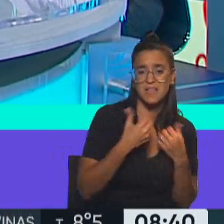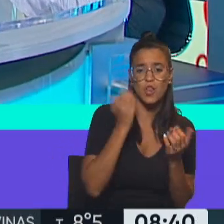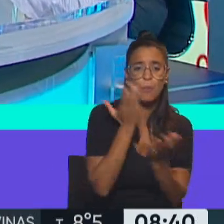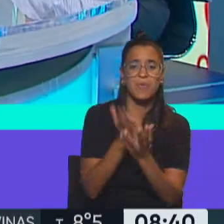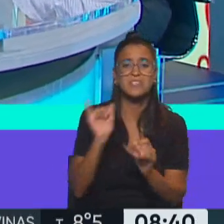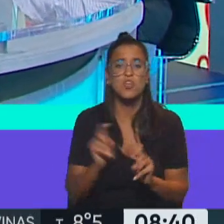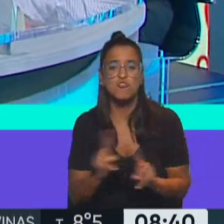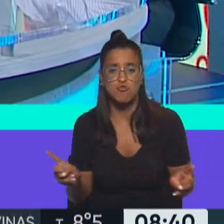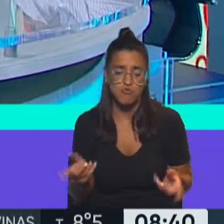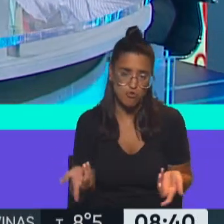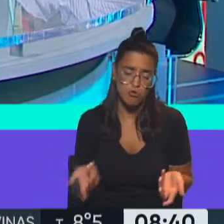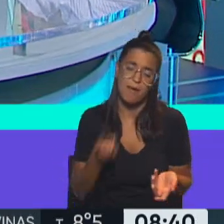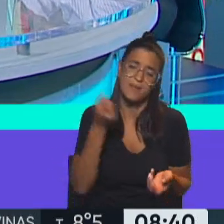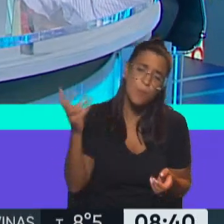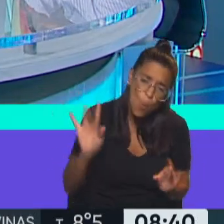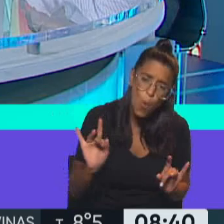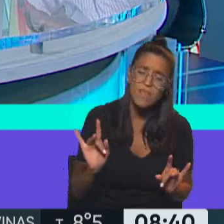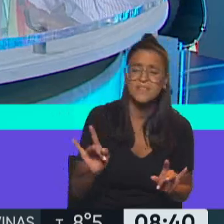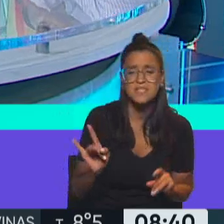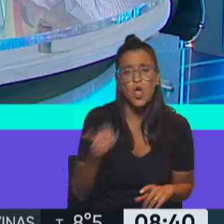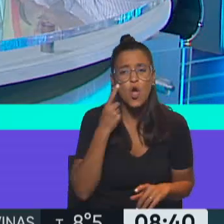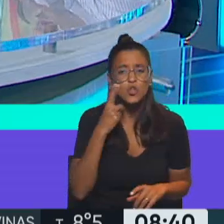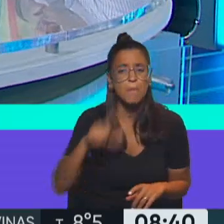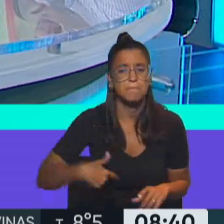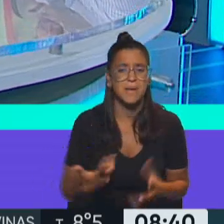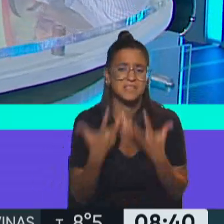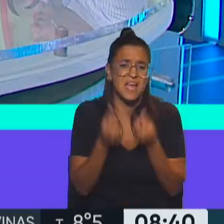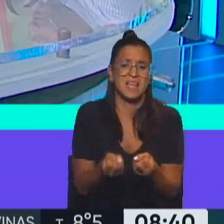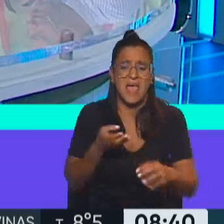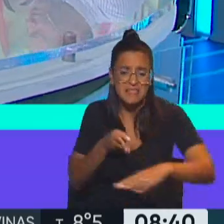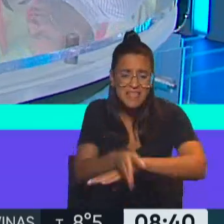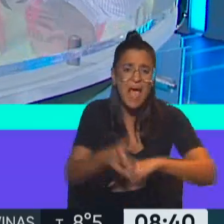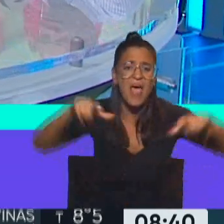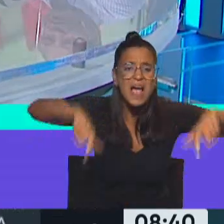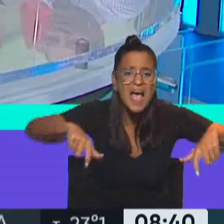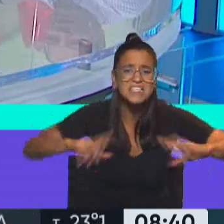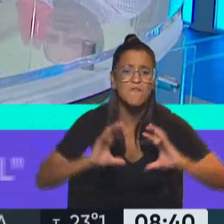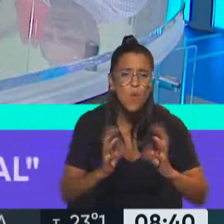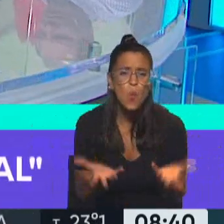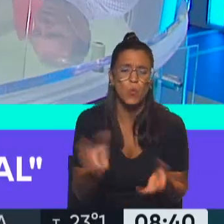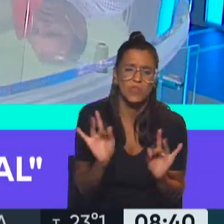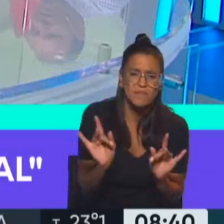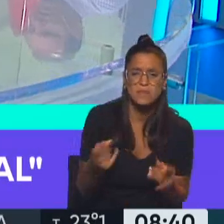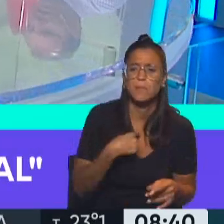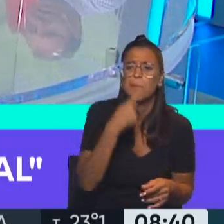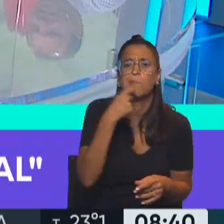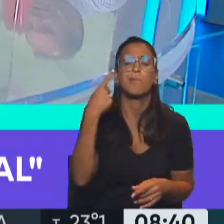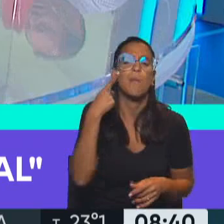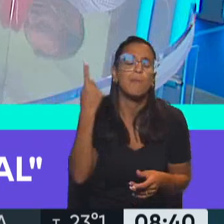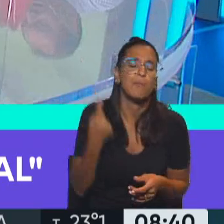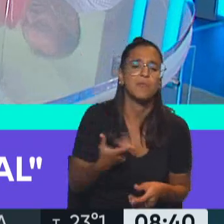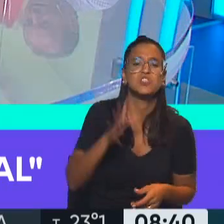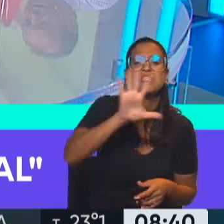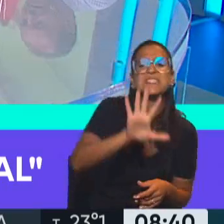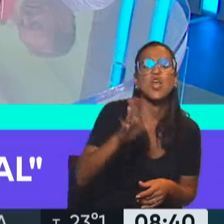aforos, justamente? Lo que pasa es muy difícil controlar un pase sanitario en una entrada a la cancha de fútbol. Un día, se me ocurre, a las 5 de la tarde,